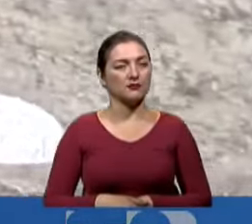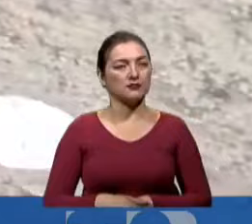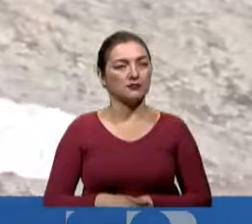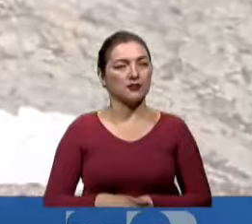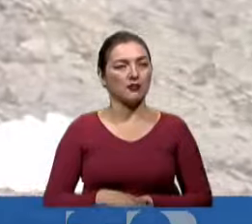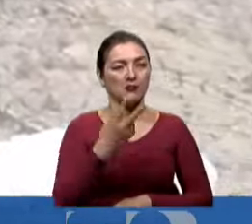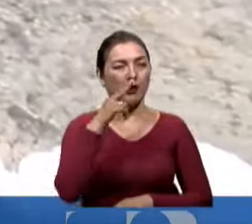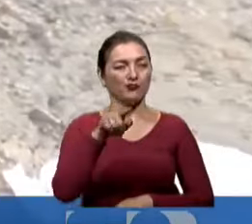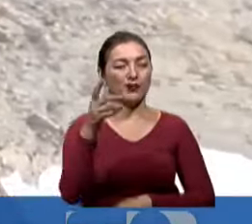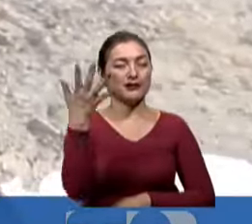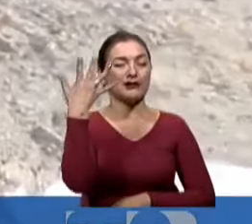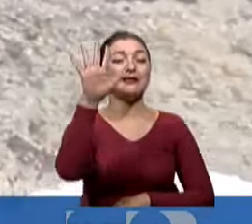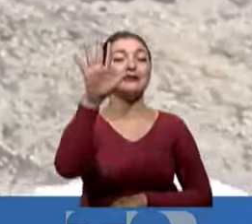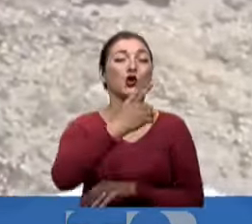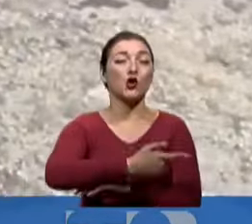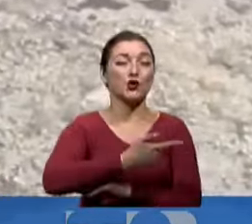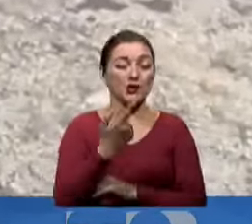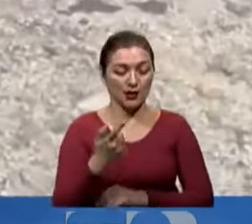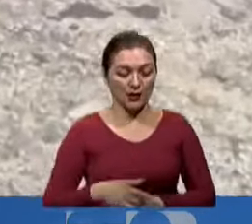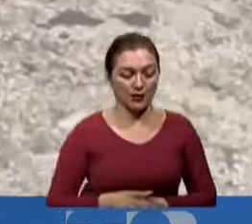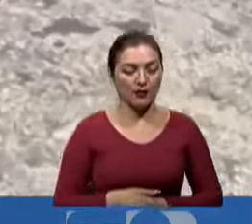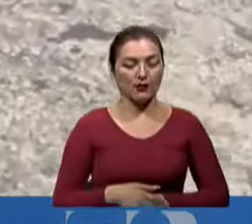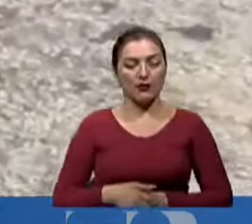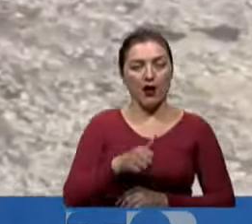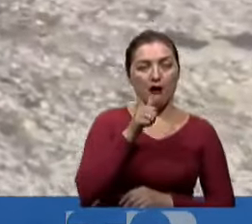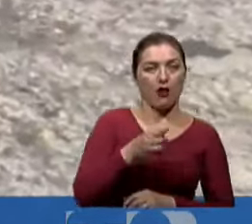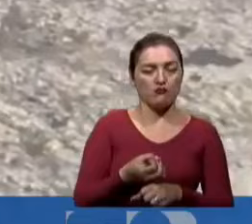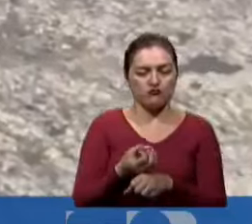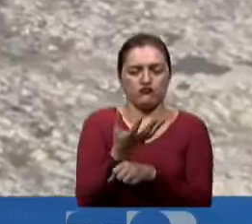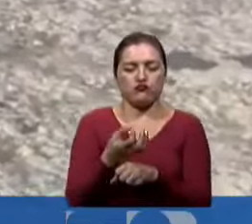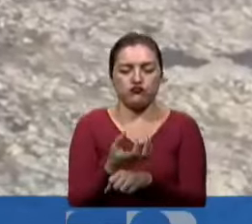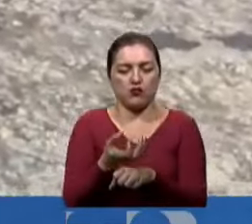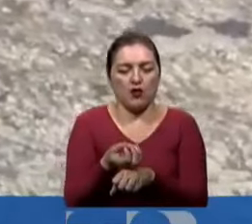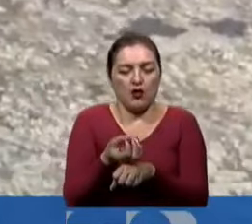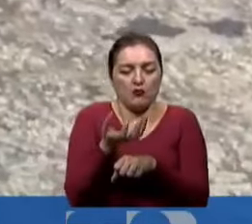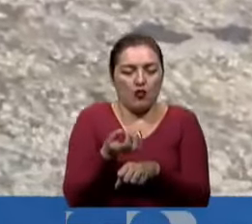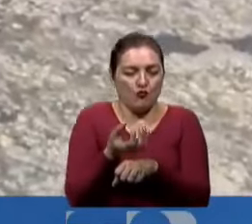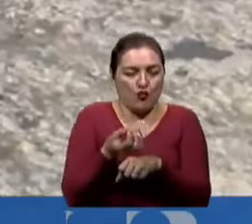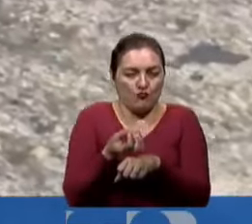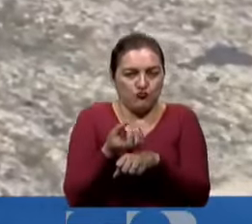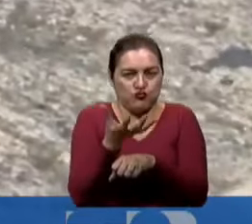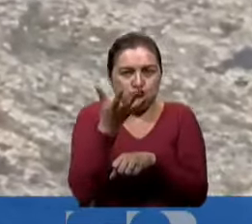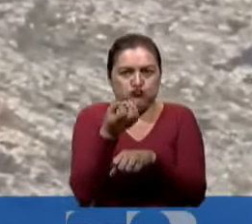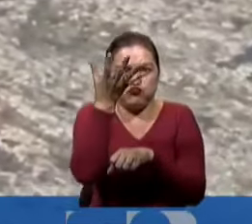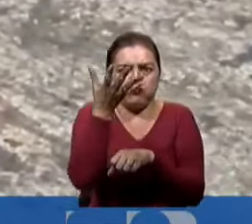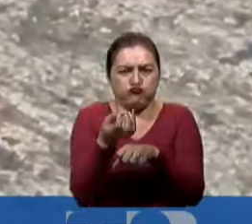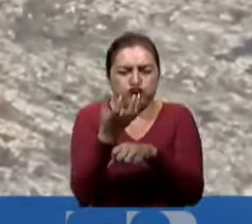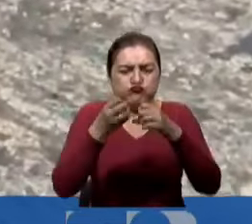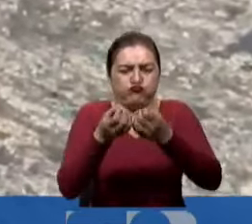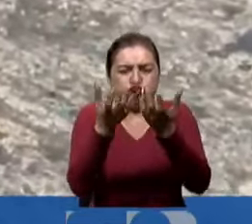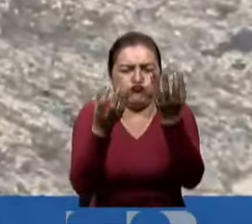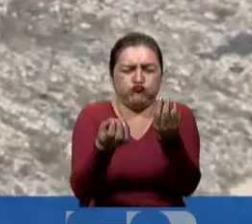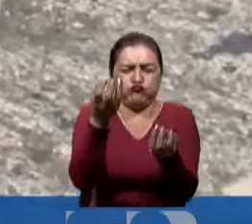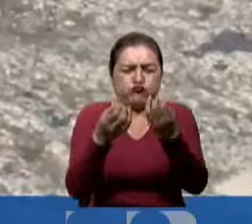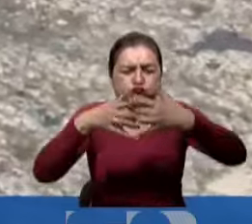hace 5 días la cantidad es superior a lo que nos dan a nosotros, ha bajado la presión en cada